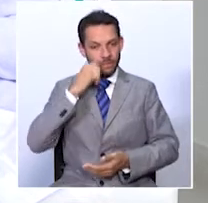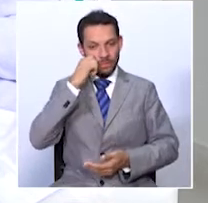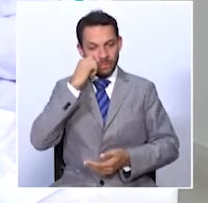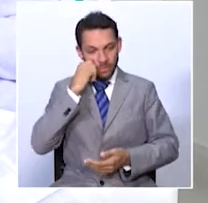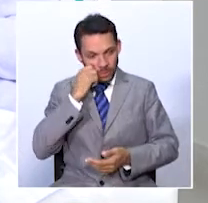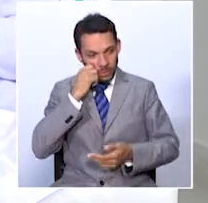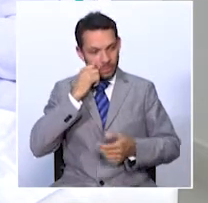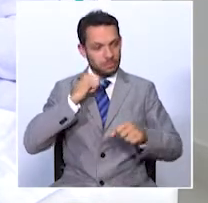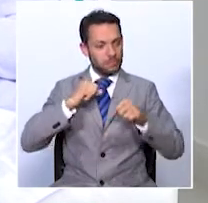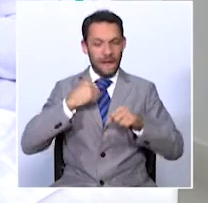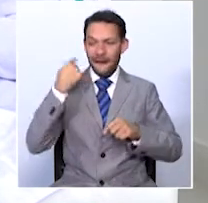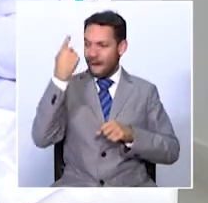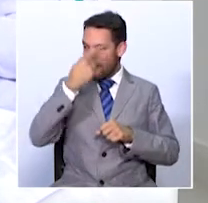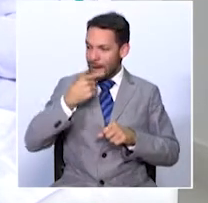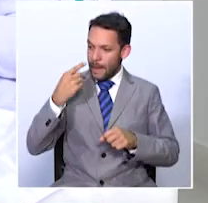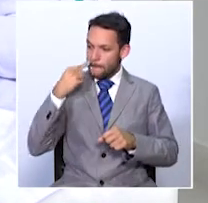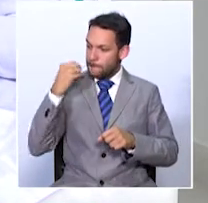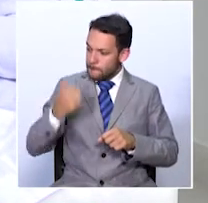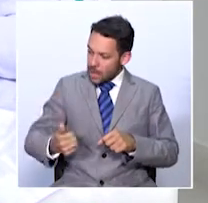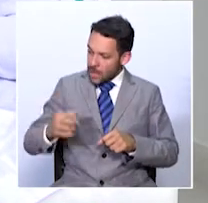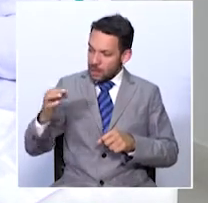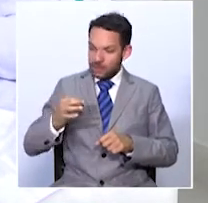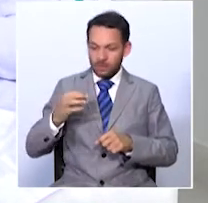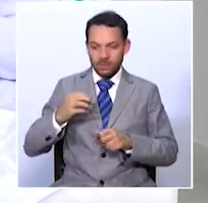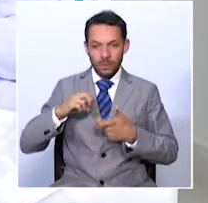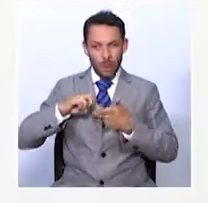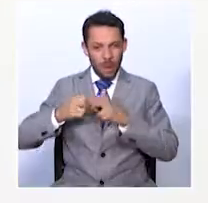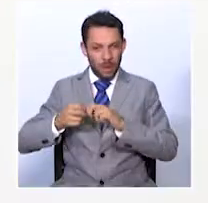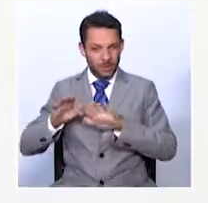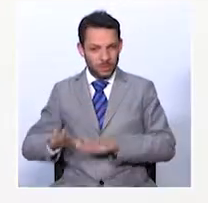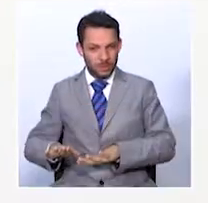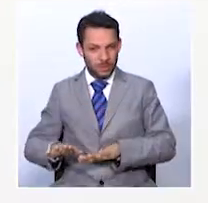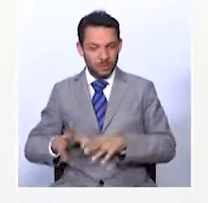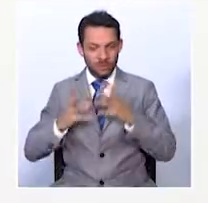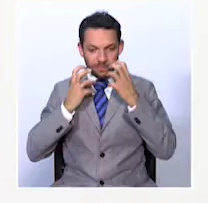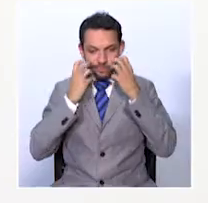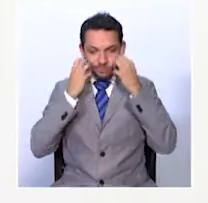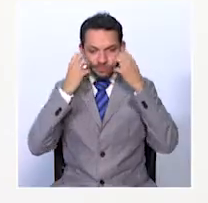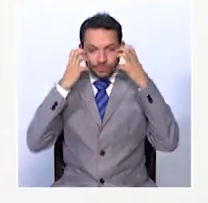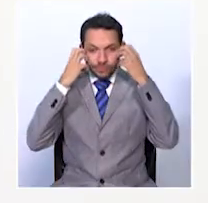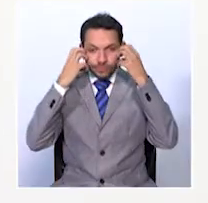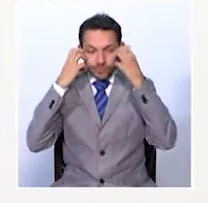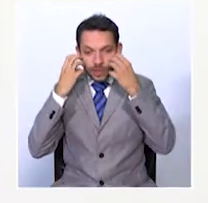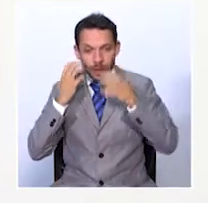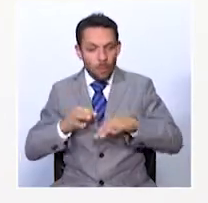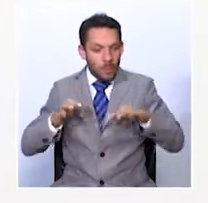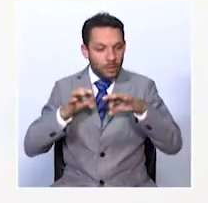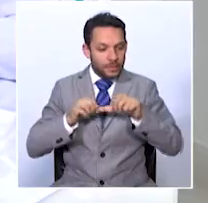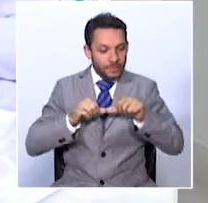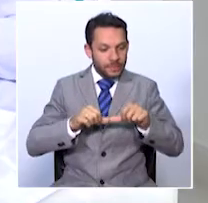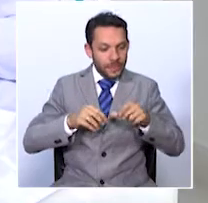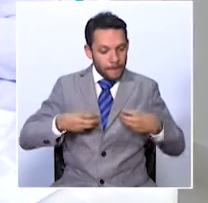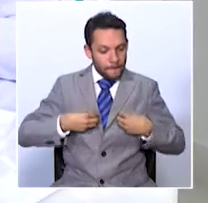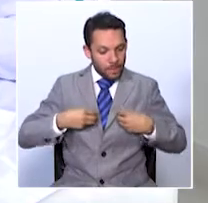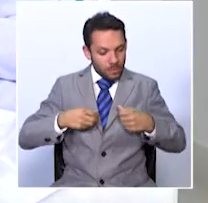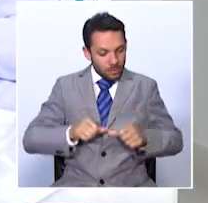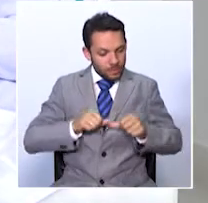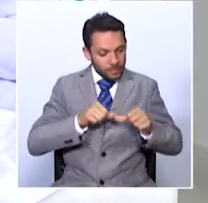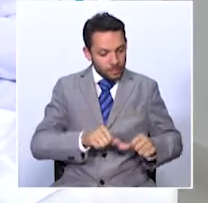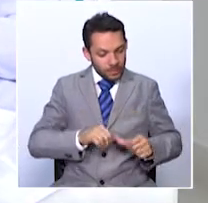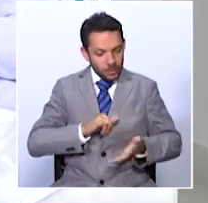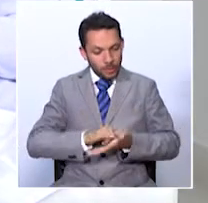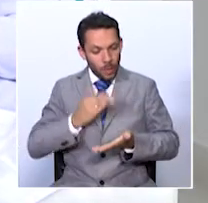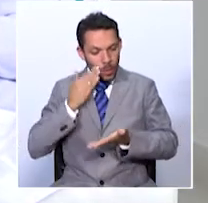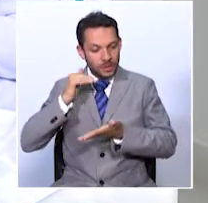que ese colágeno mantenga el poquito, o que se haga quiescente y mantenga vivo otra vez, y cada rato